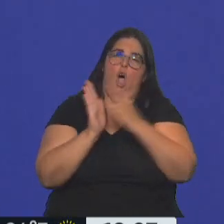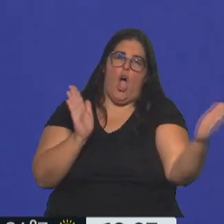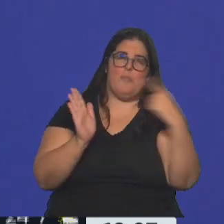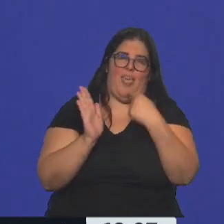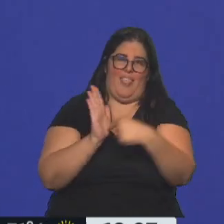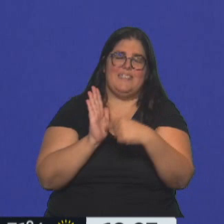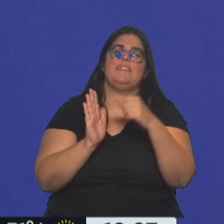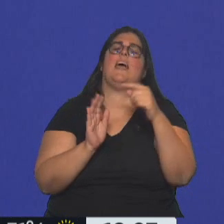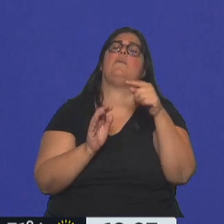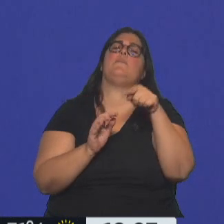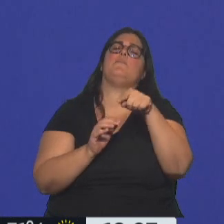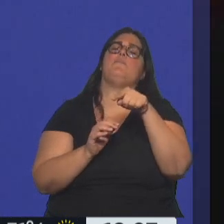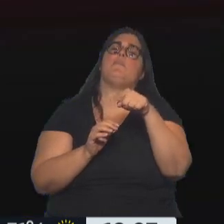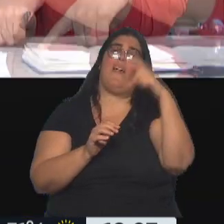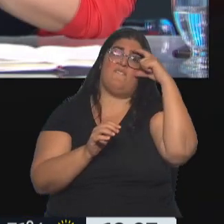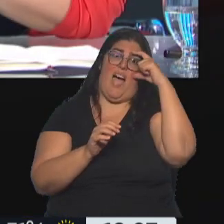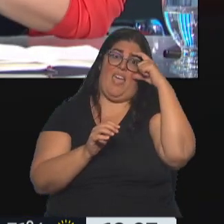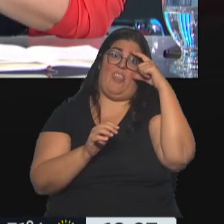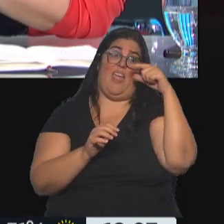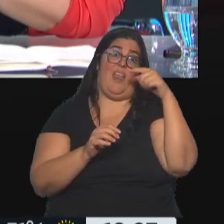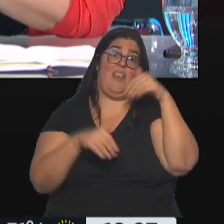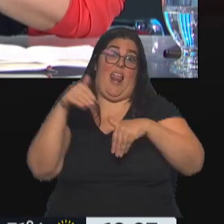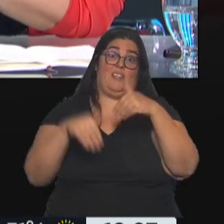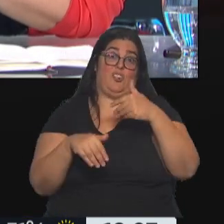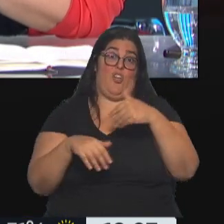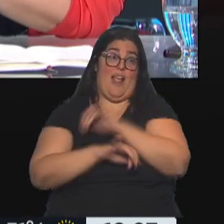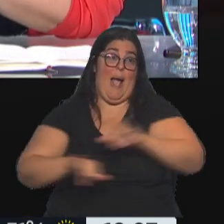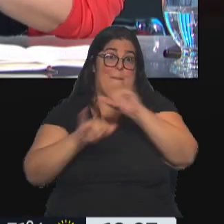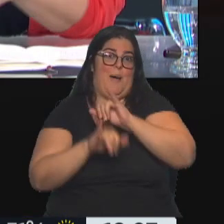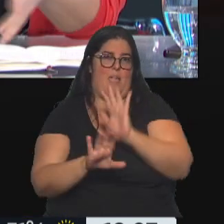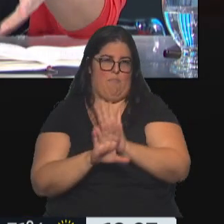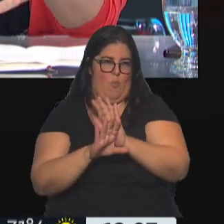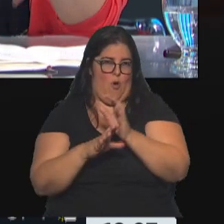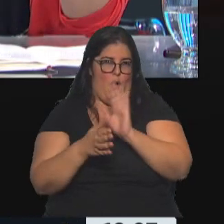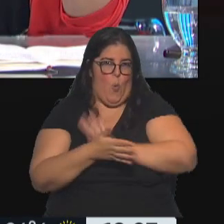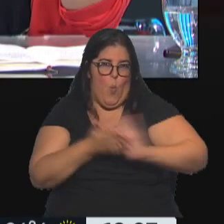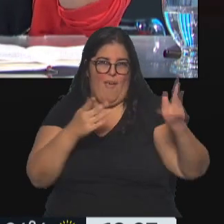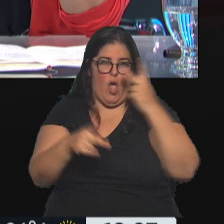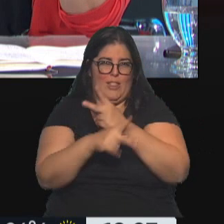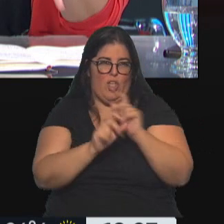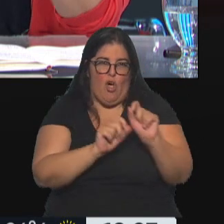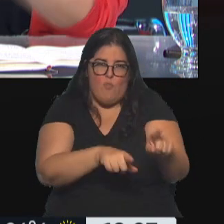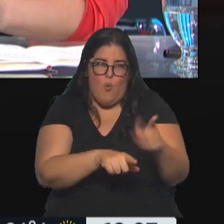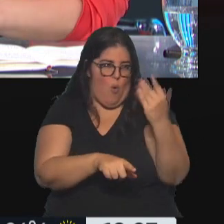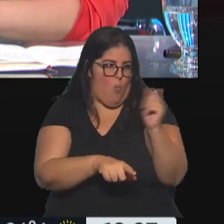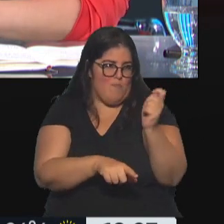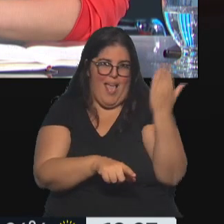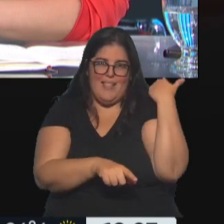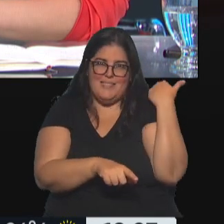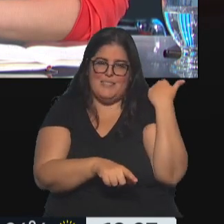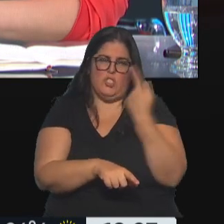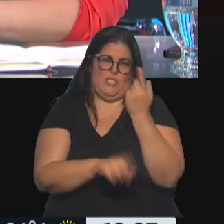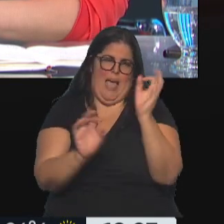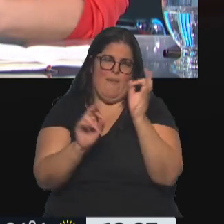el hecho de que Biden en campaña se haya abierto una cuenta de TikTok hace un poco más de un mes. Sabemos que TikTok ha cumplido un